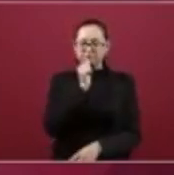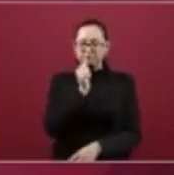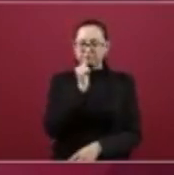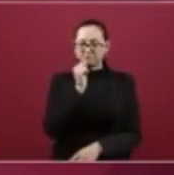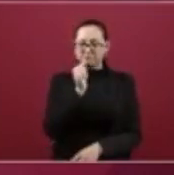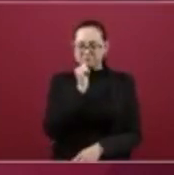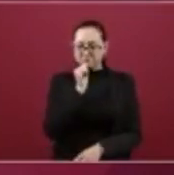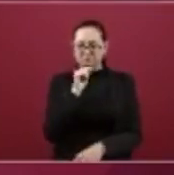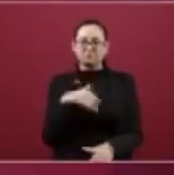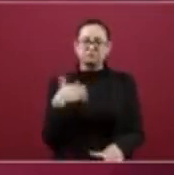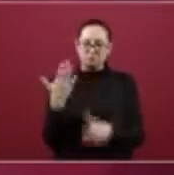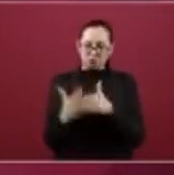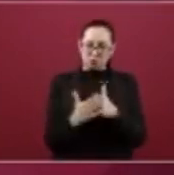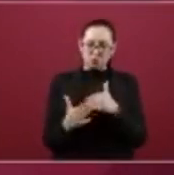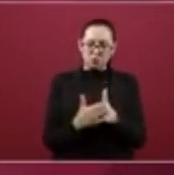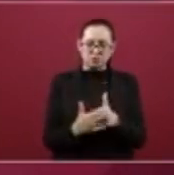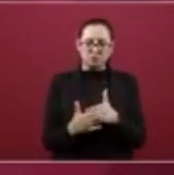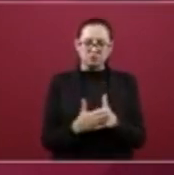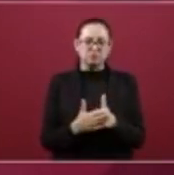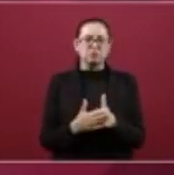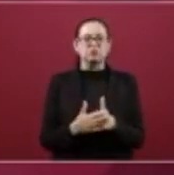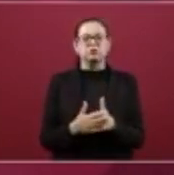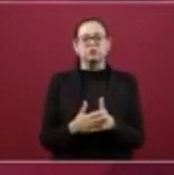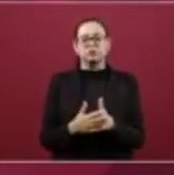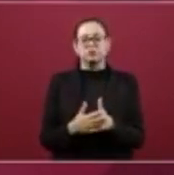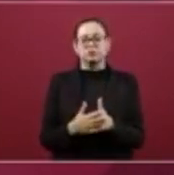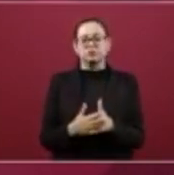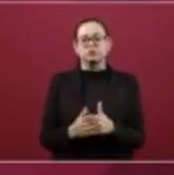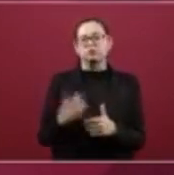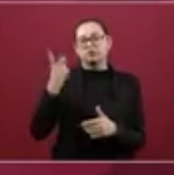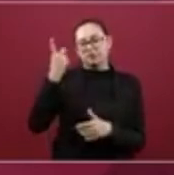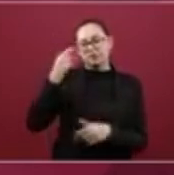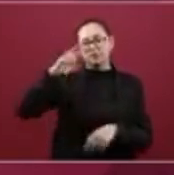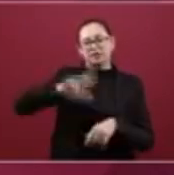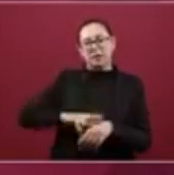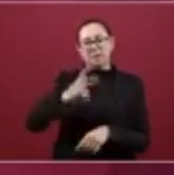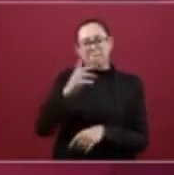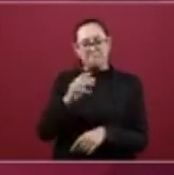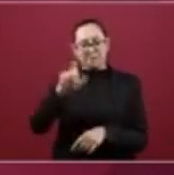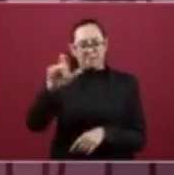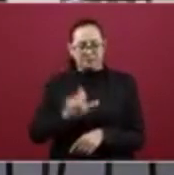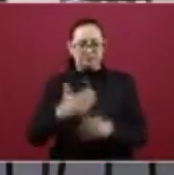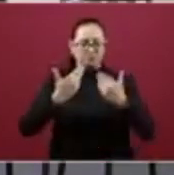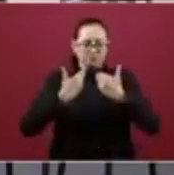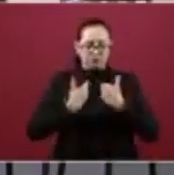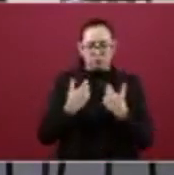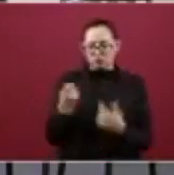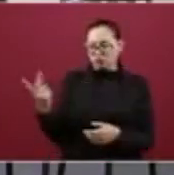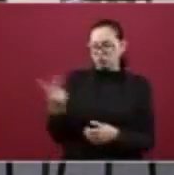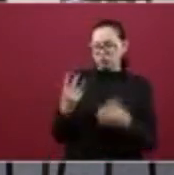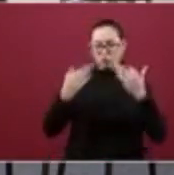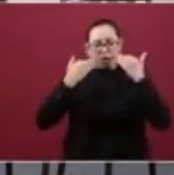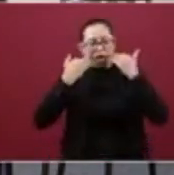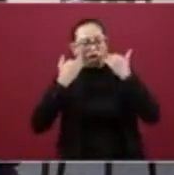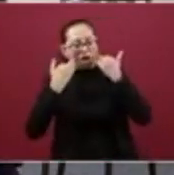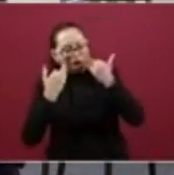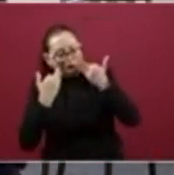eso va a ser posterior a que salgamos de aquí, el director de Pemex y una servidora estaremos como testigos de